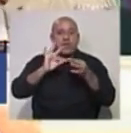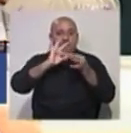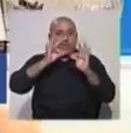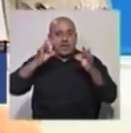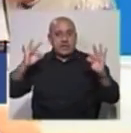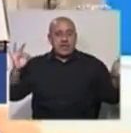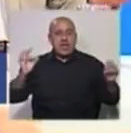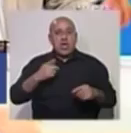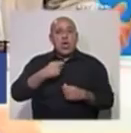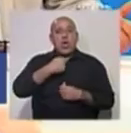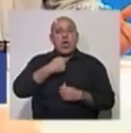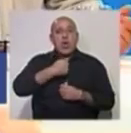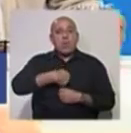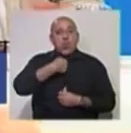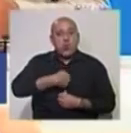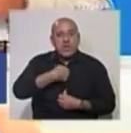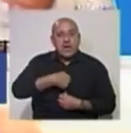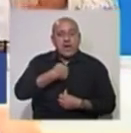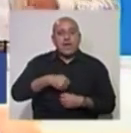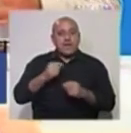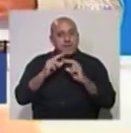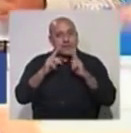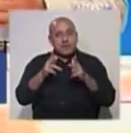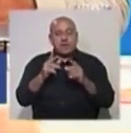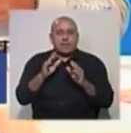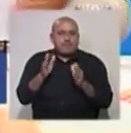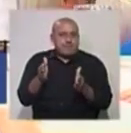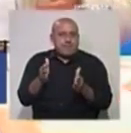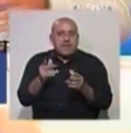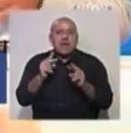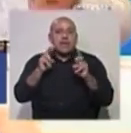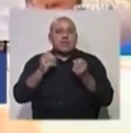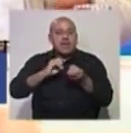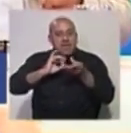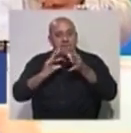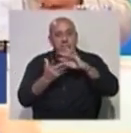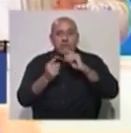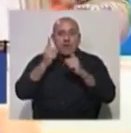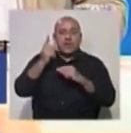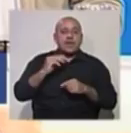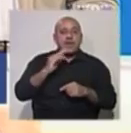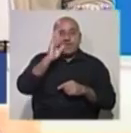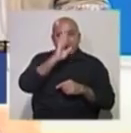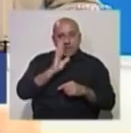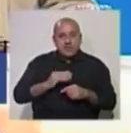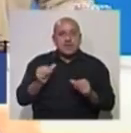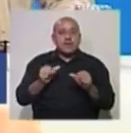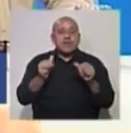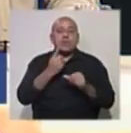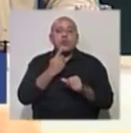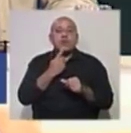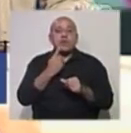Mujica cuando reportaba alguna conversación con Lula, que le decía sobre la forma de gobernar Brasil, que